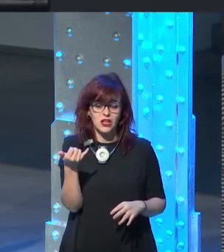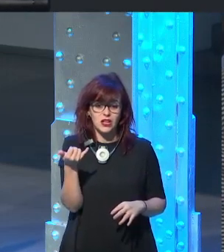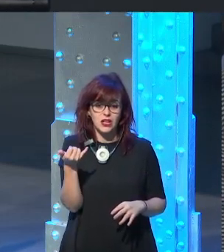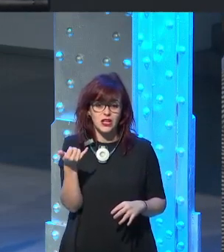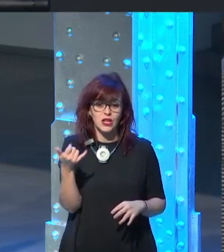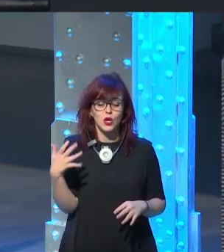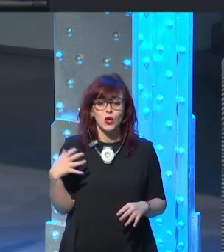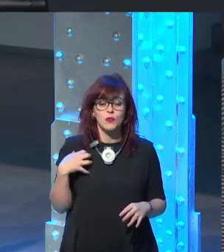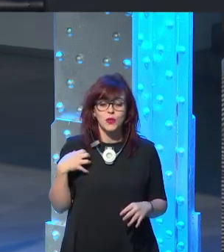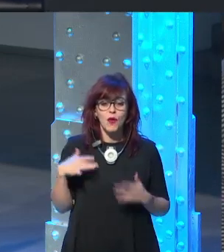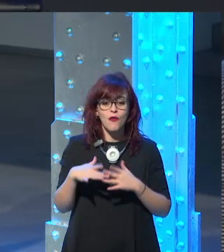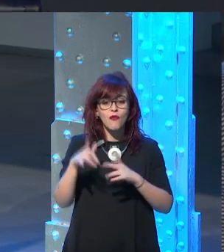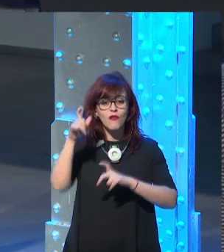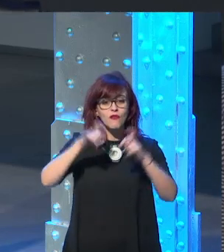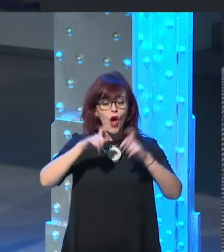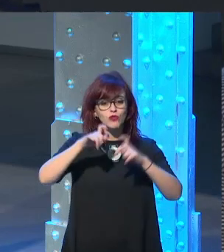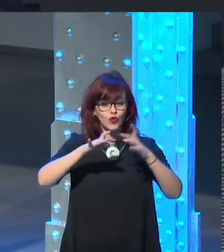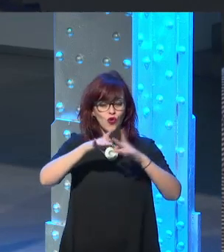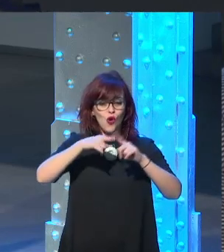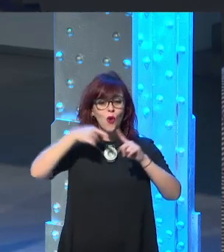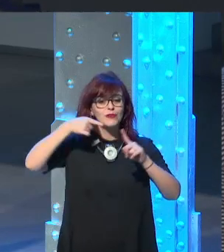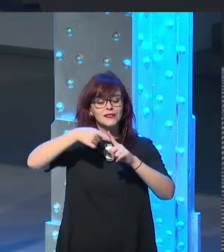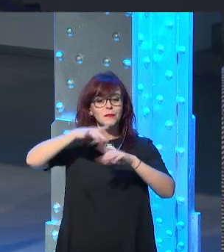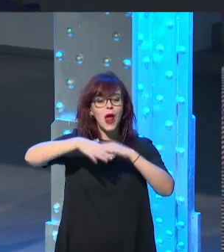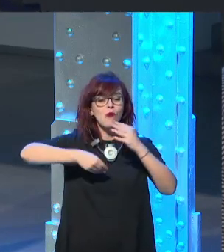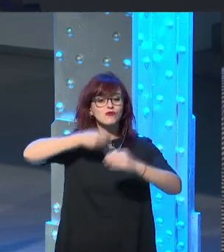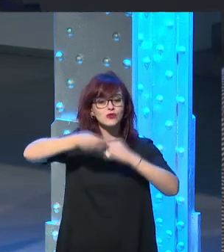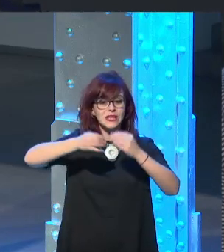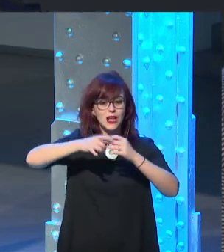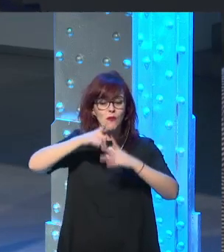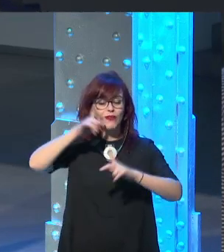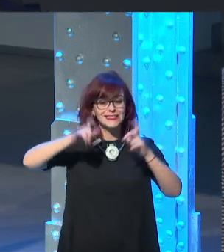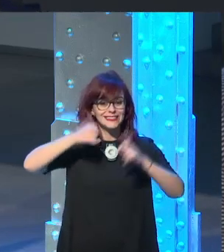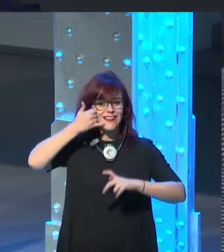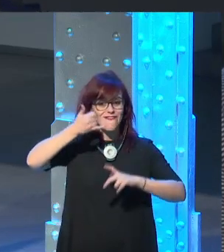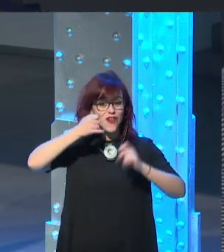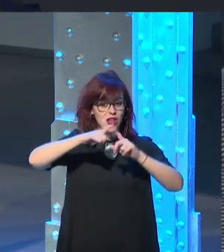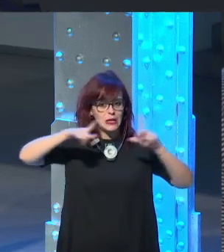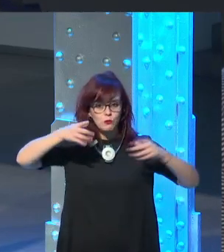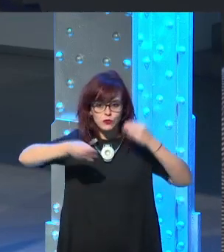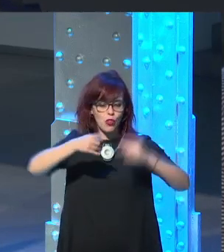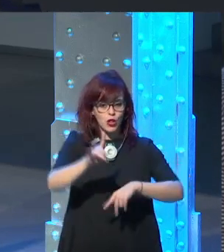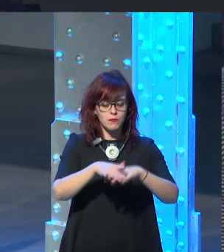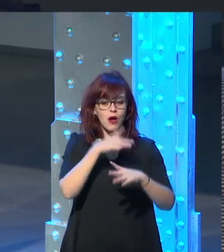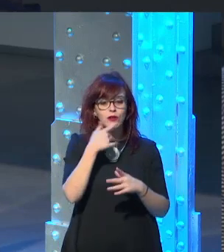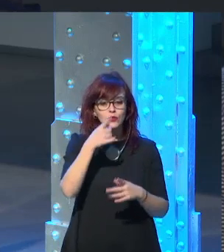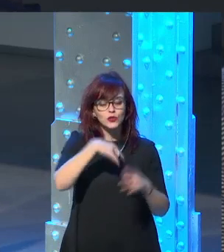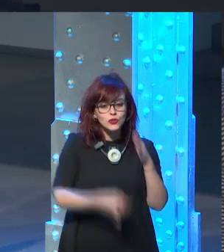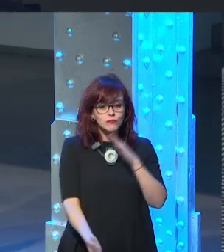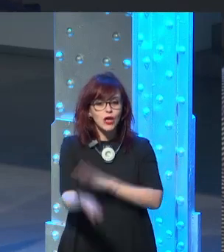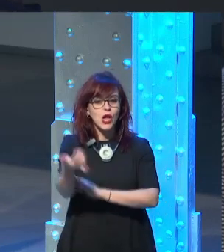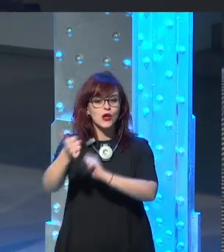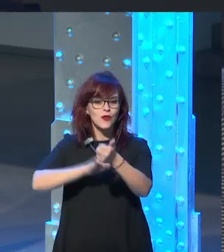hemos podido encontrar una foto para utilizar con Telefónica, y hemos tenido que recrear